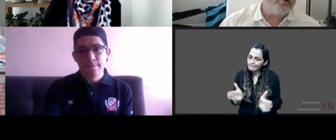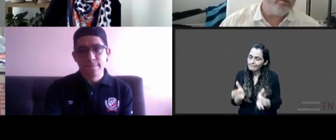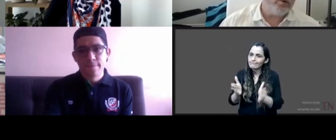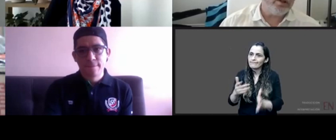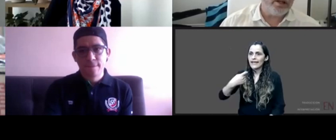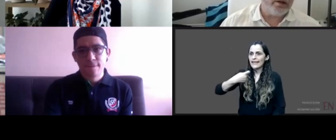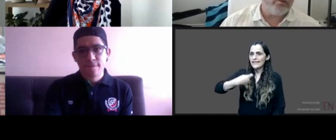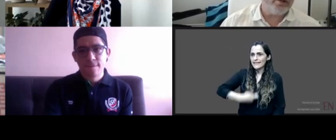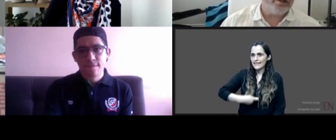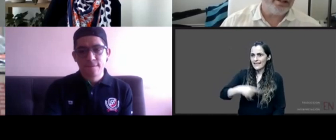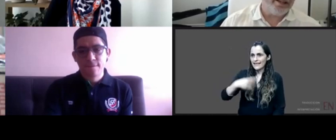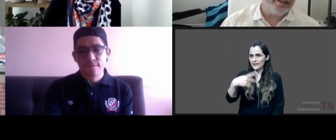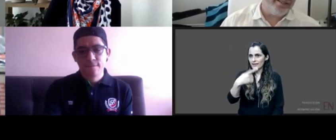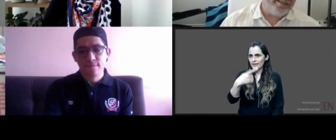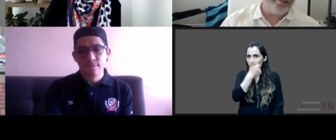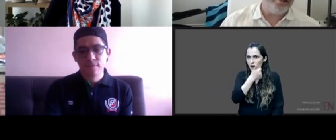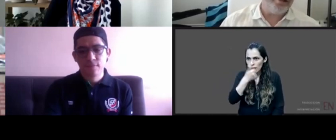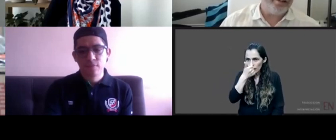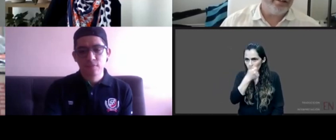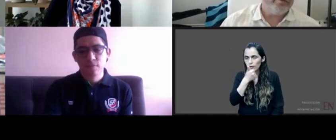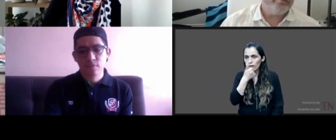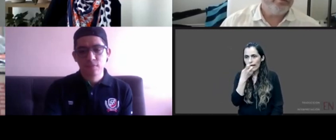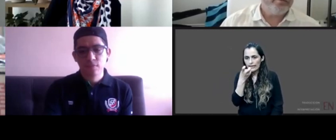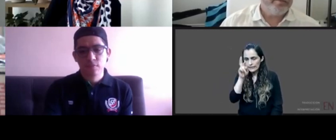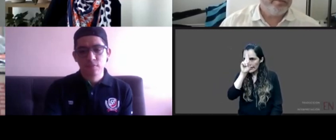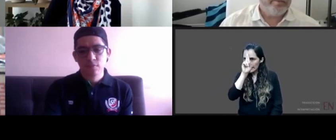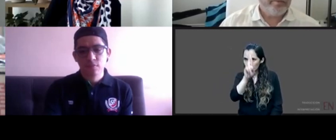del alumno y de la alumna que asisten a él.